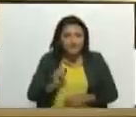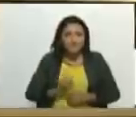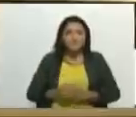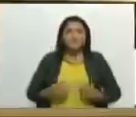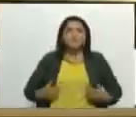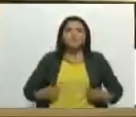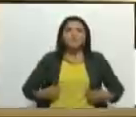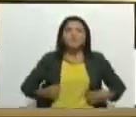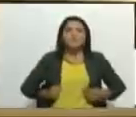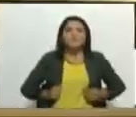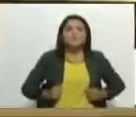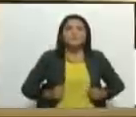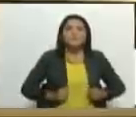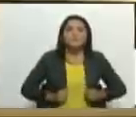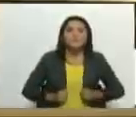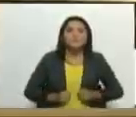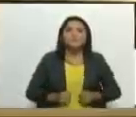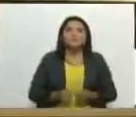Hasta que